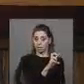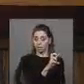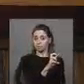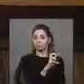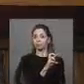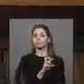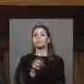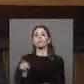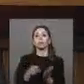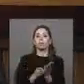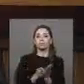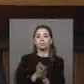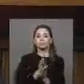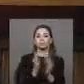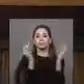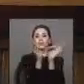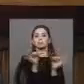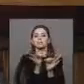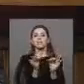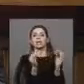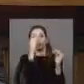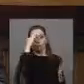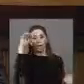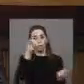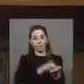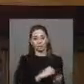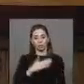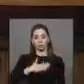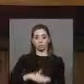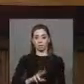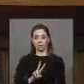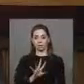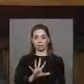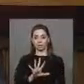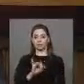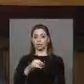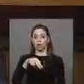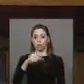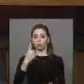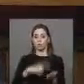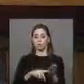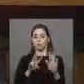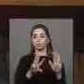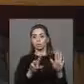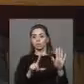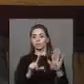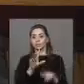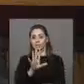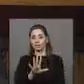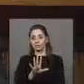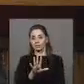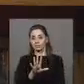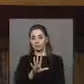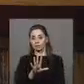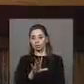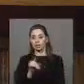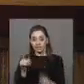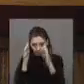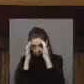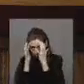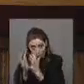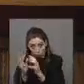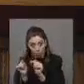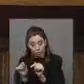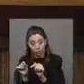caracterizó inicialmente a la dictadura. El martes 25 de junio de 1975, abocado a estos